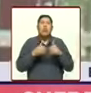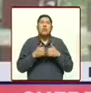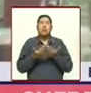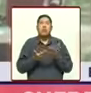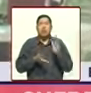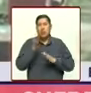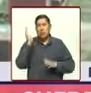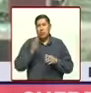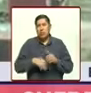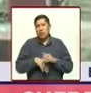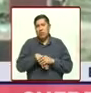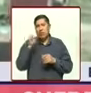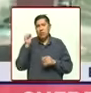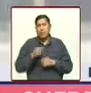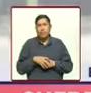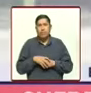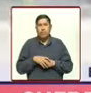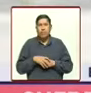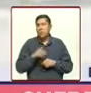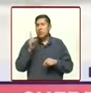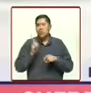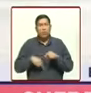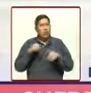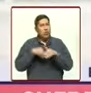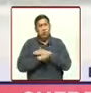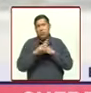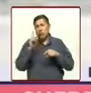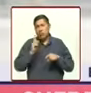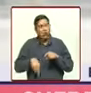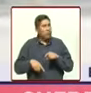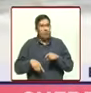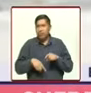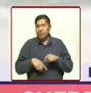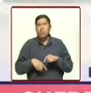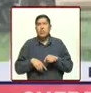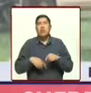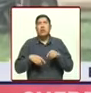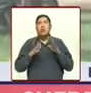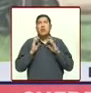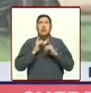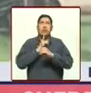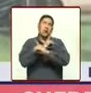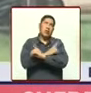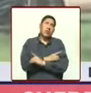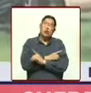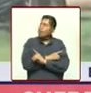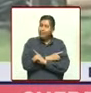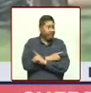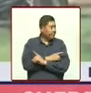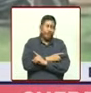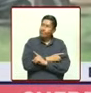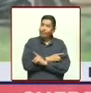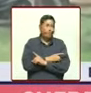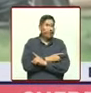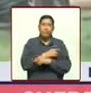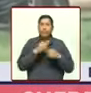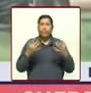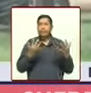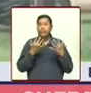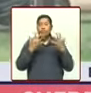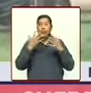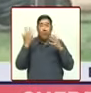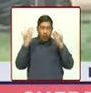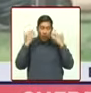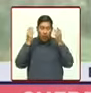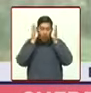tiene que salirse afuera nomás, pues no, por adentro no se puede estar un rato descansando por nada más que la